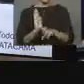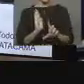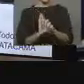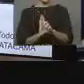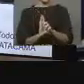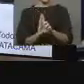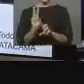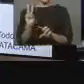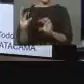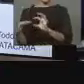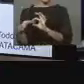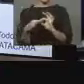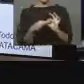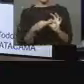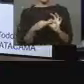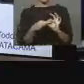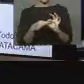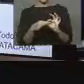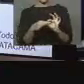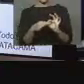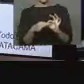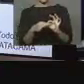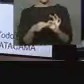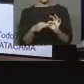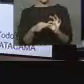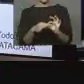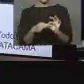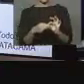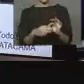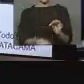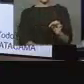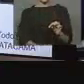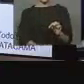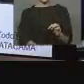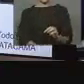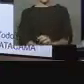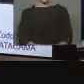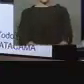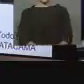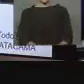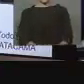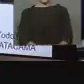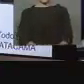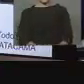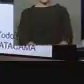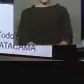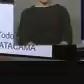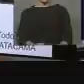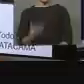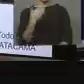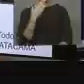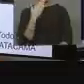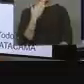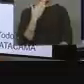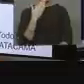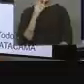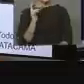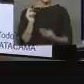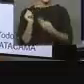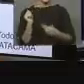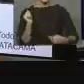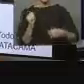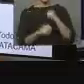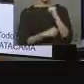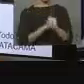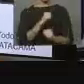ley y sus tres causales, menos para los particulares casos que contempla. Termina, sin embargo, presidente,